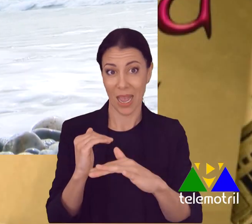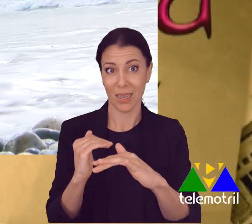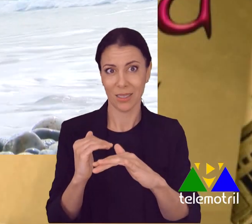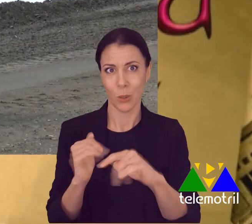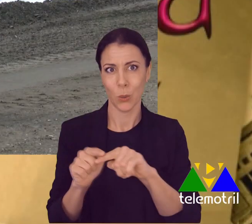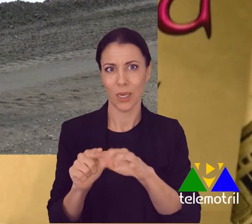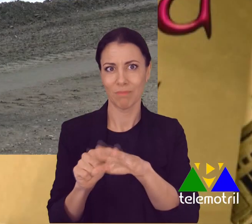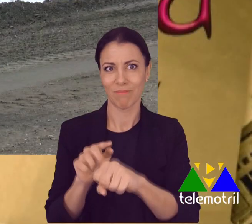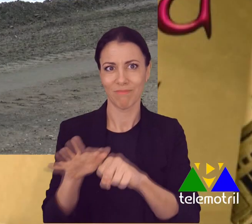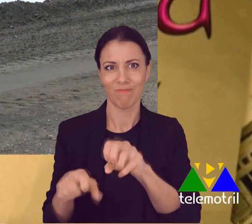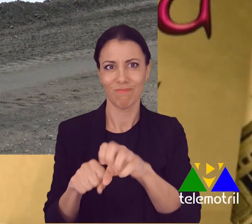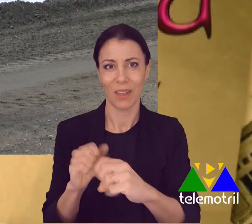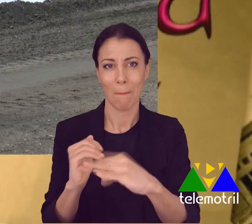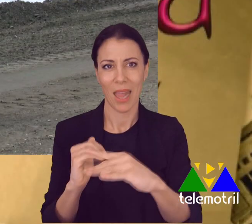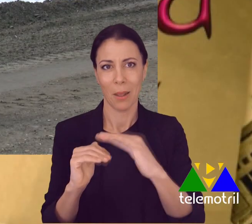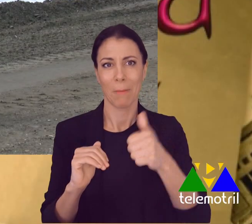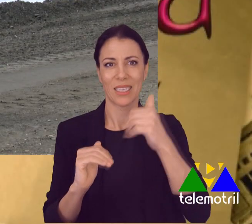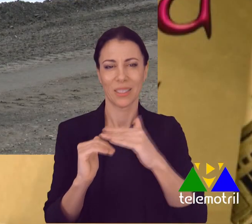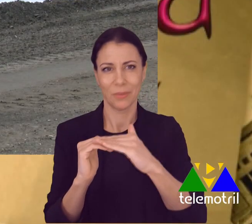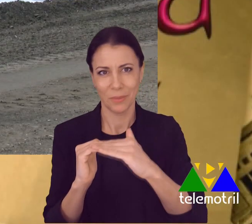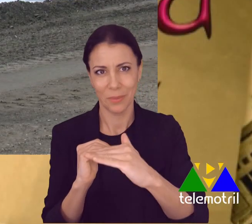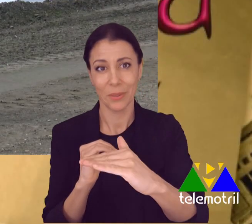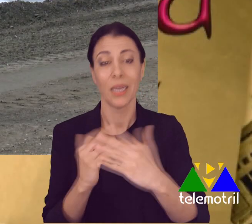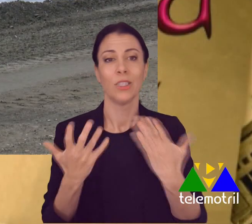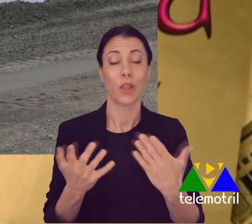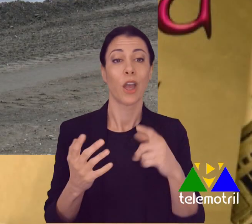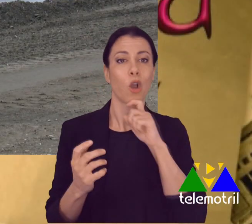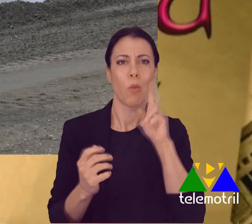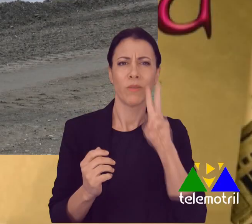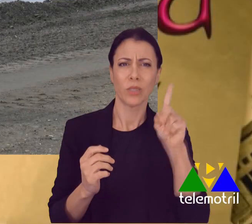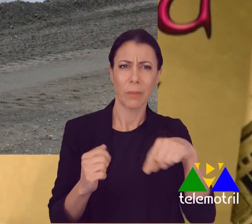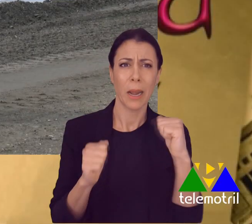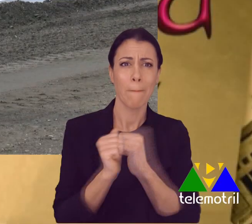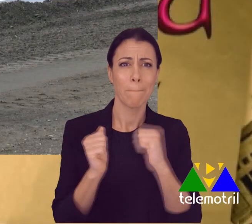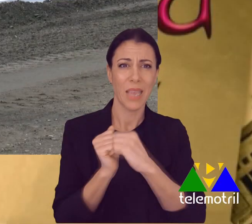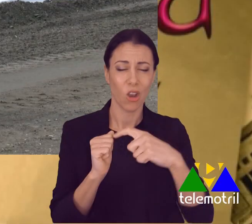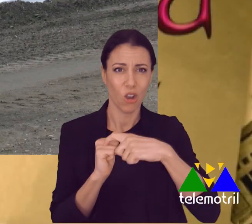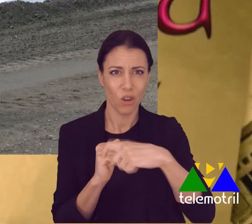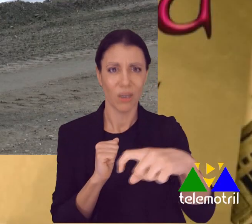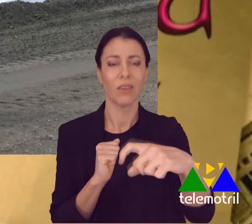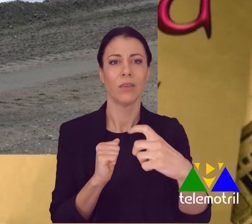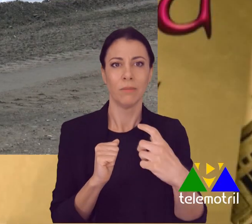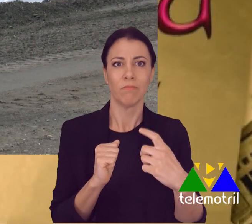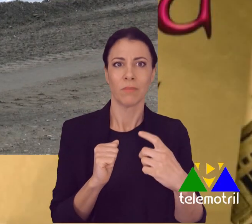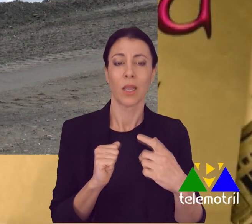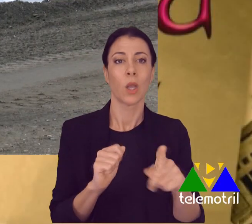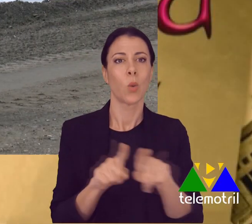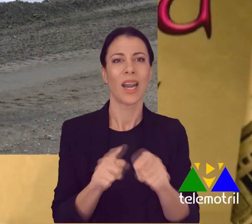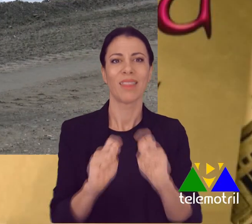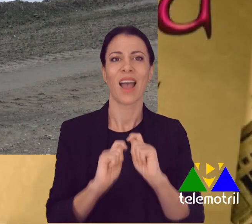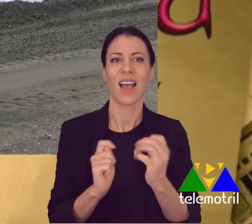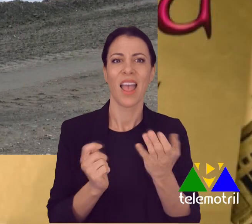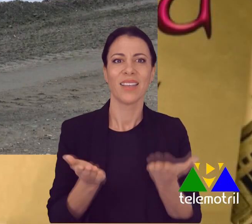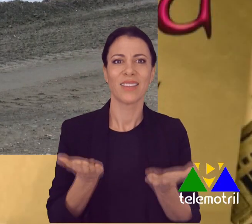íbamos perdiendo, y cómo este Espigón pues ya va dando, o debe de dar, la estabilidad a lado y